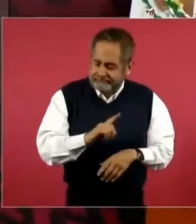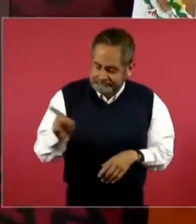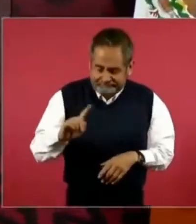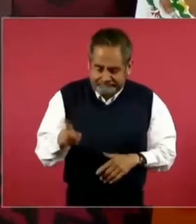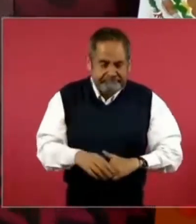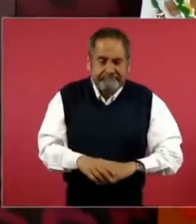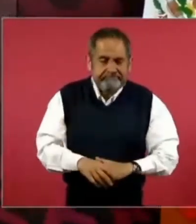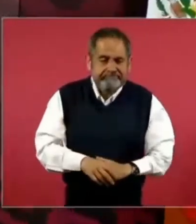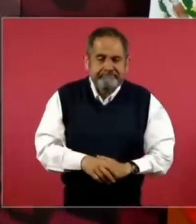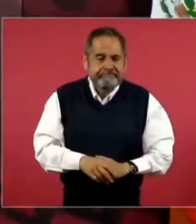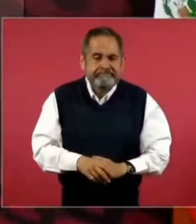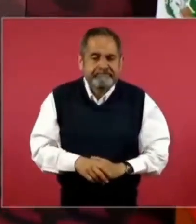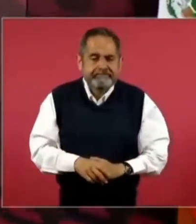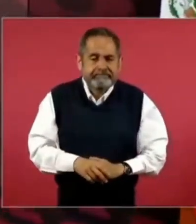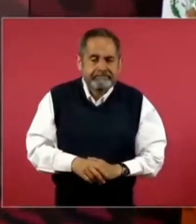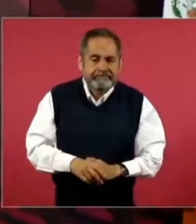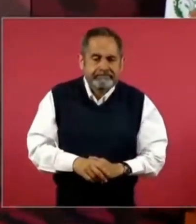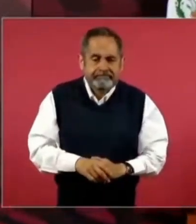Y